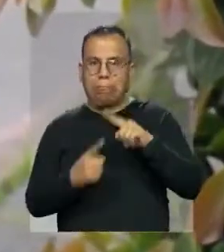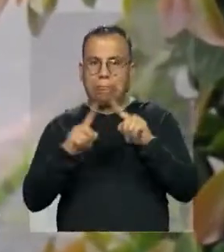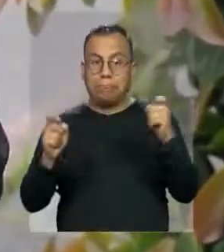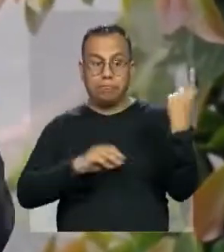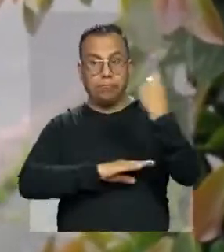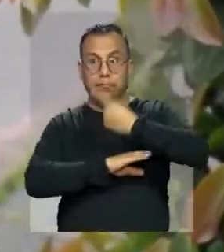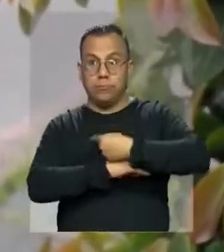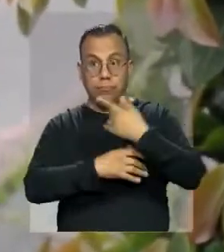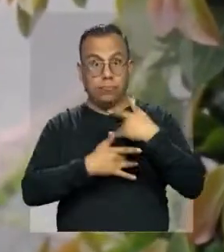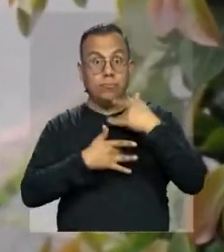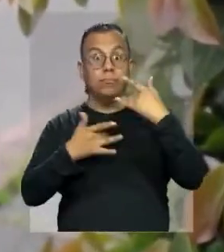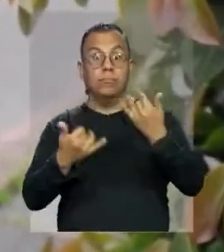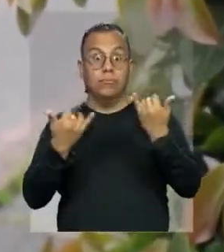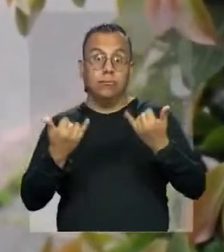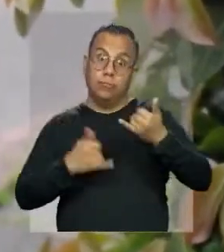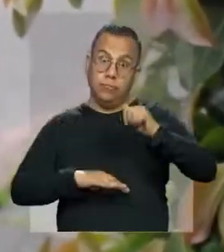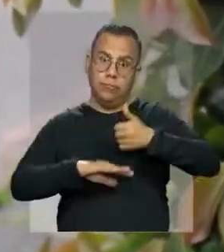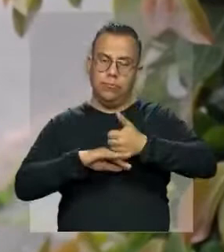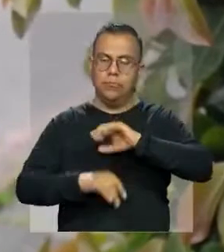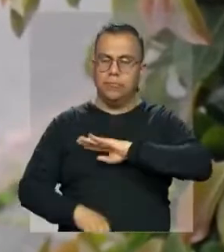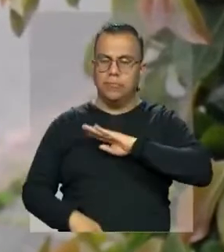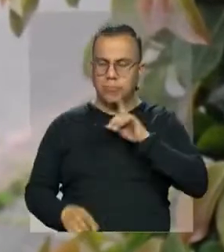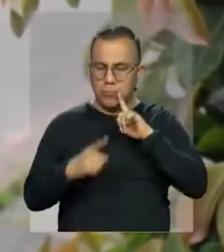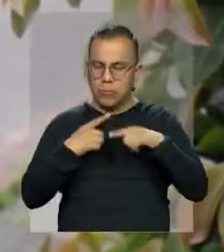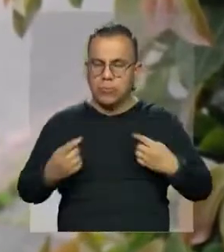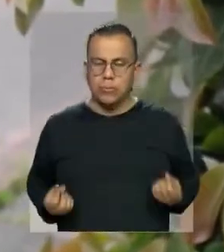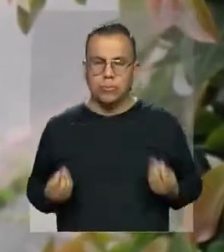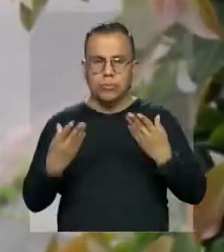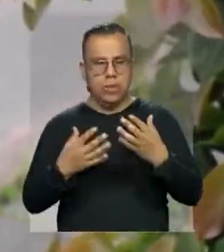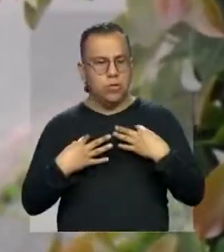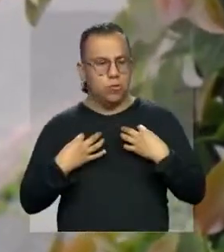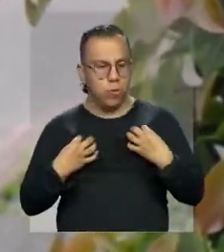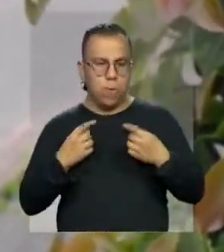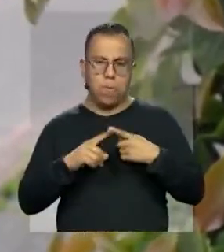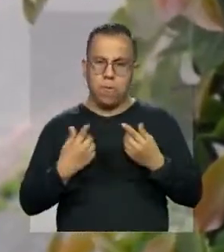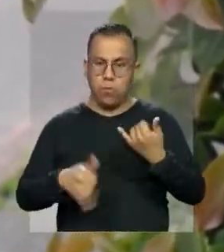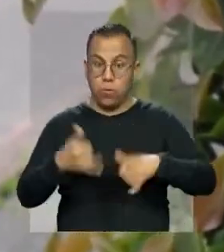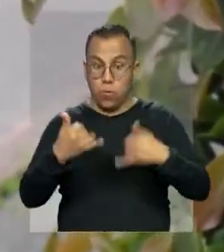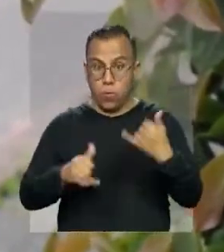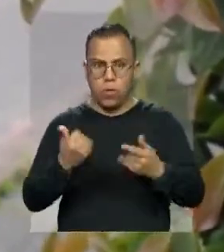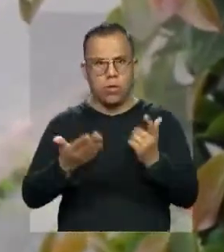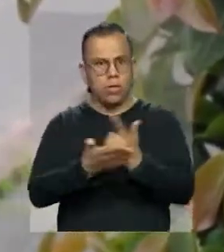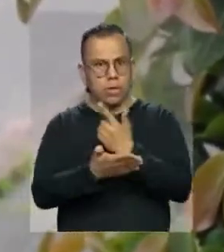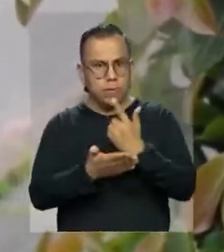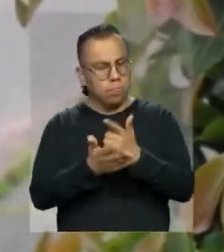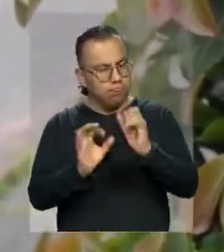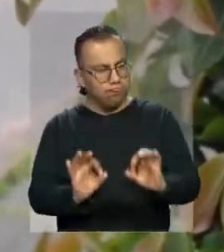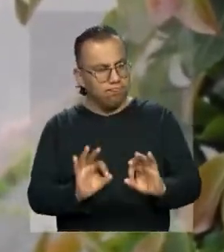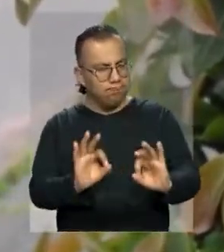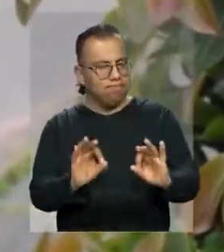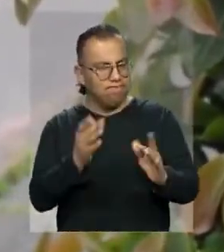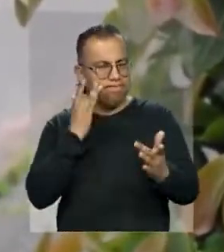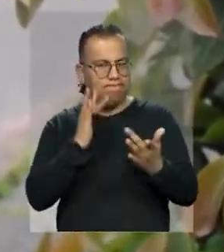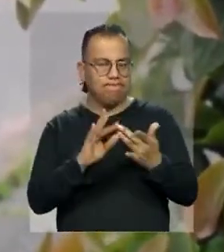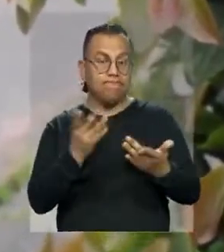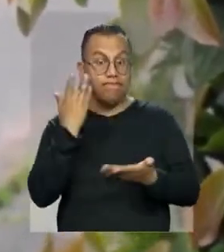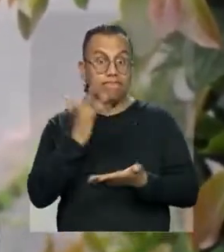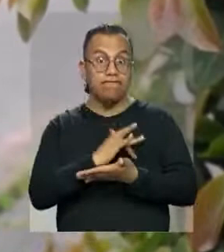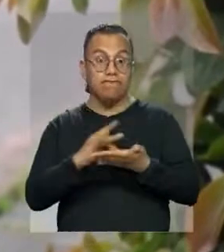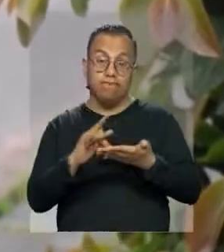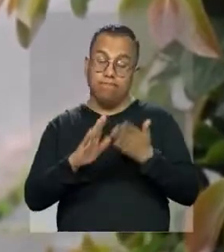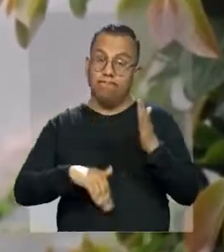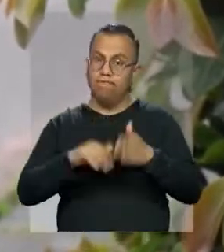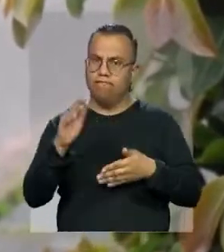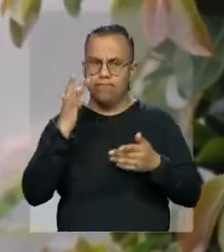jornada donatón que tiene la alcaldía local, podamos entregar ropa, juguetes, libros que estén en buen estado, que estén limpios y sobre